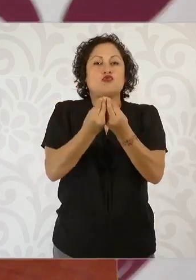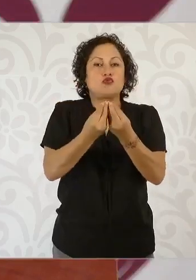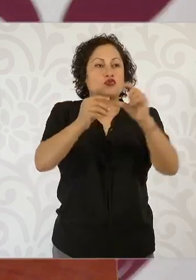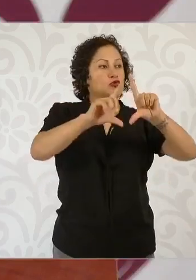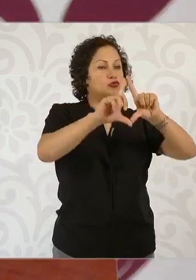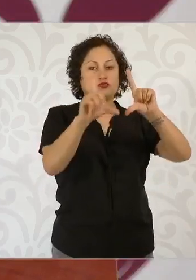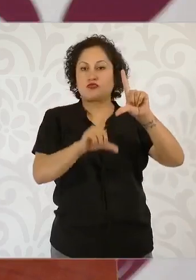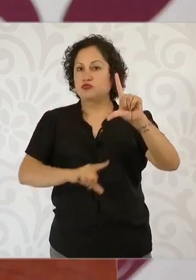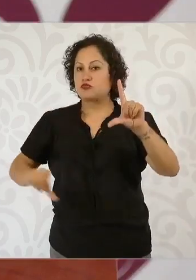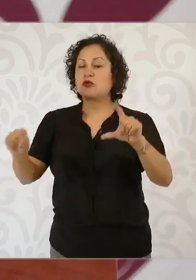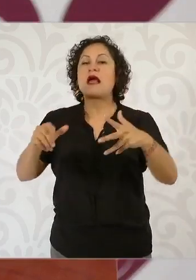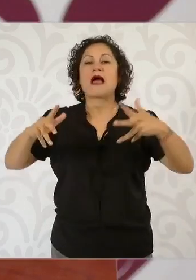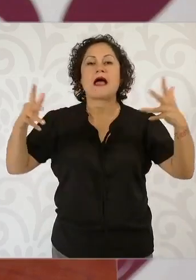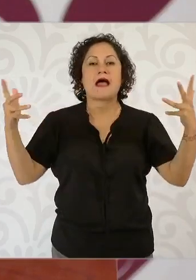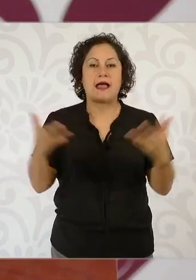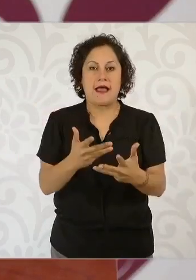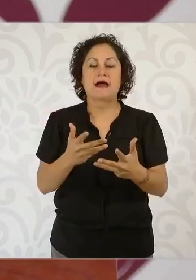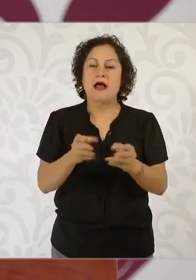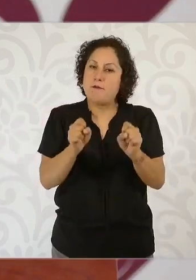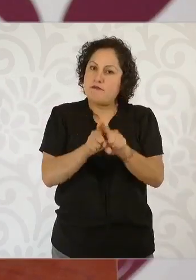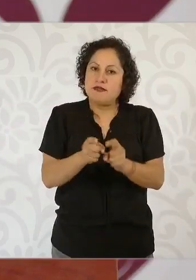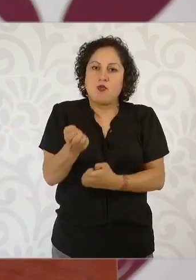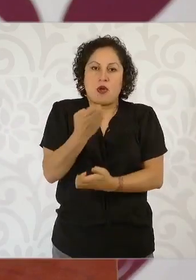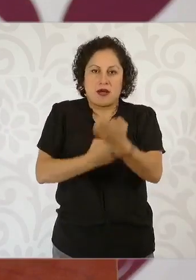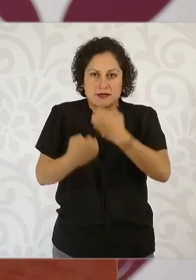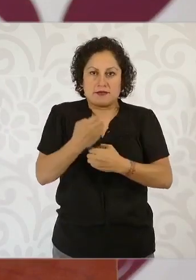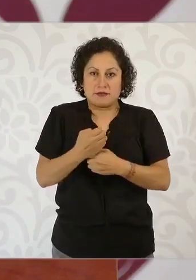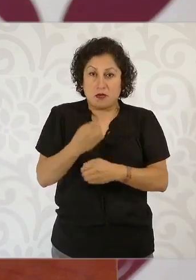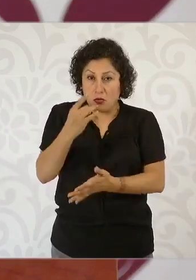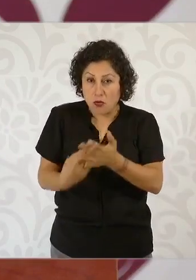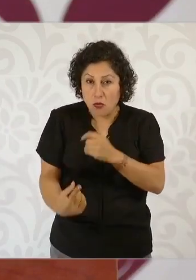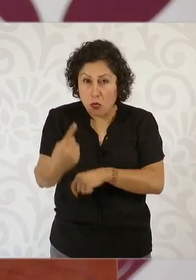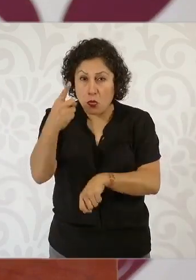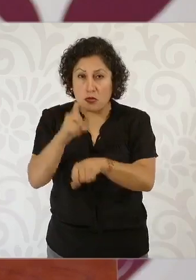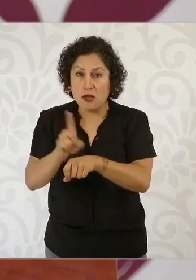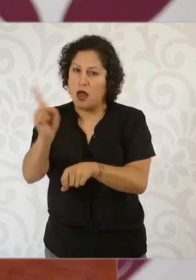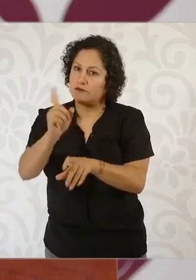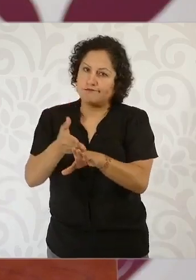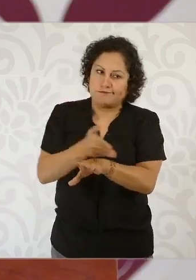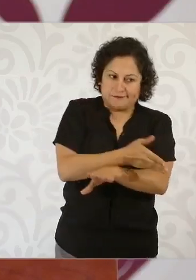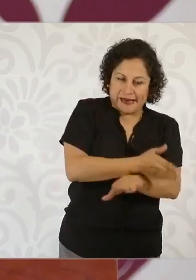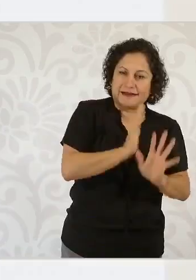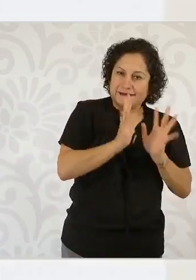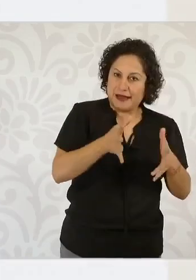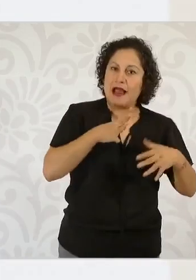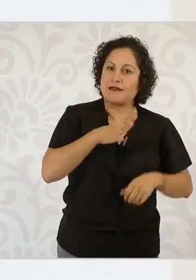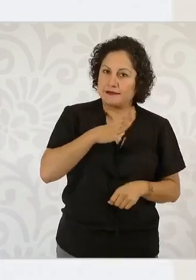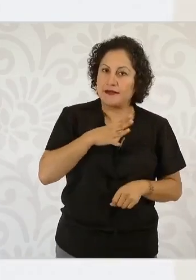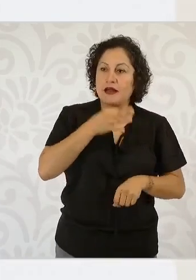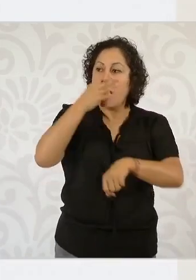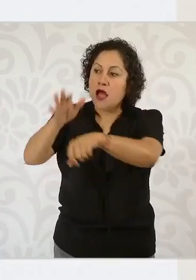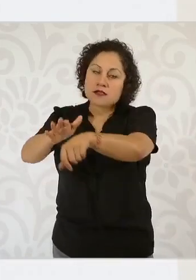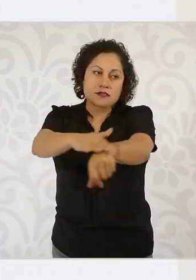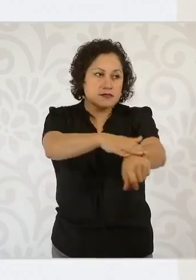Y lo importante no solamente es el 6 de abril, sino todo el trabajo que se está haciendo previamente, en donde hay muchos jóvenes, niños, niñas